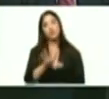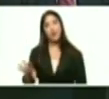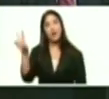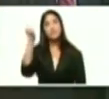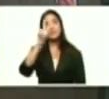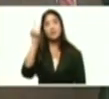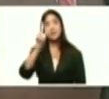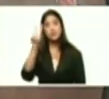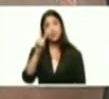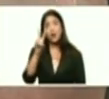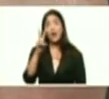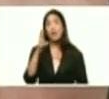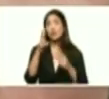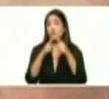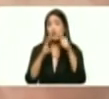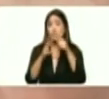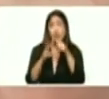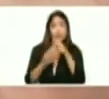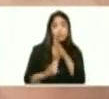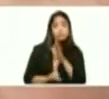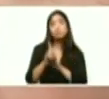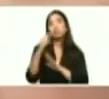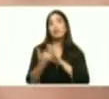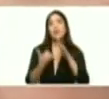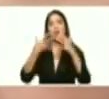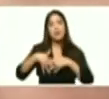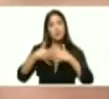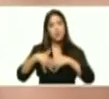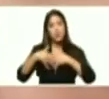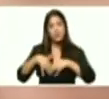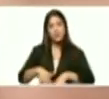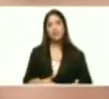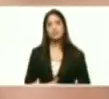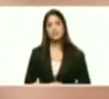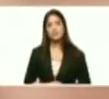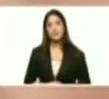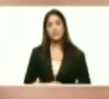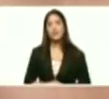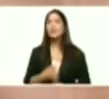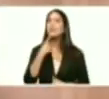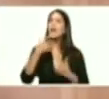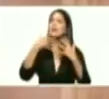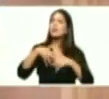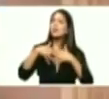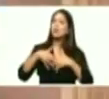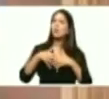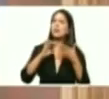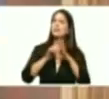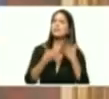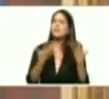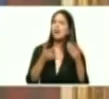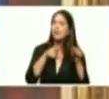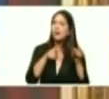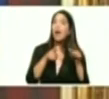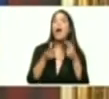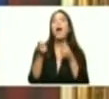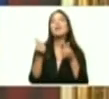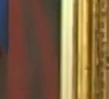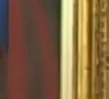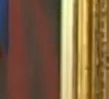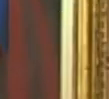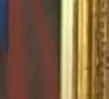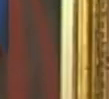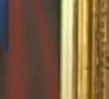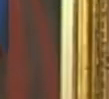por los dos más grandes, palancas de la industria, cuando decía industria, en la época era la economía, el